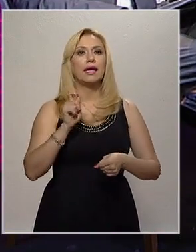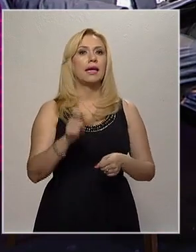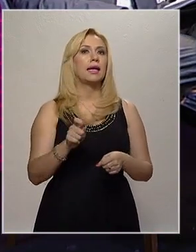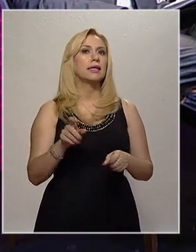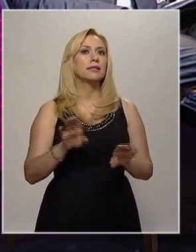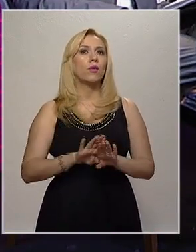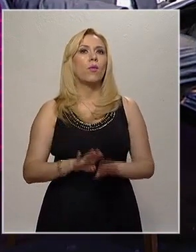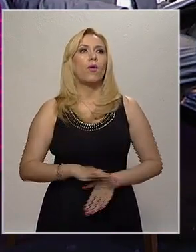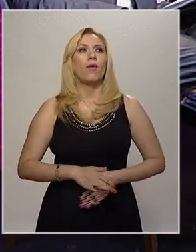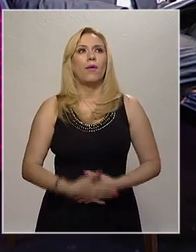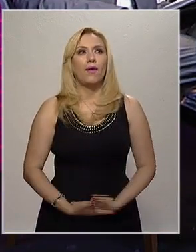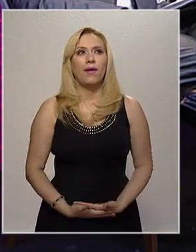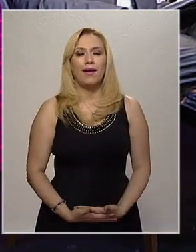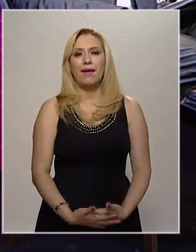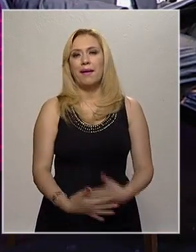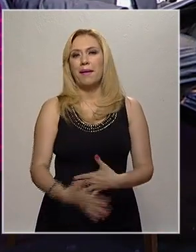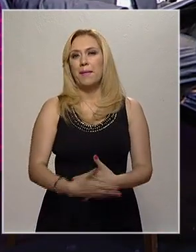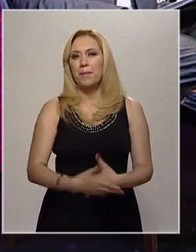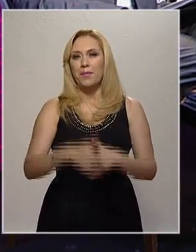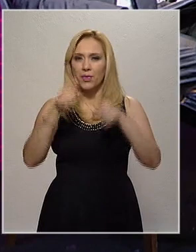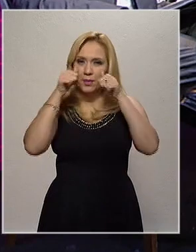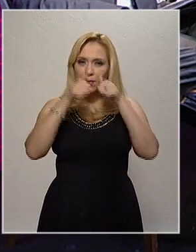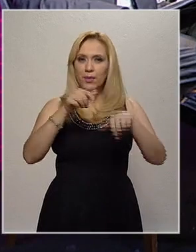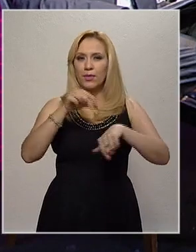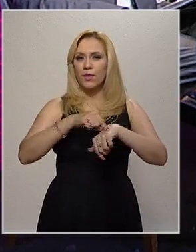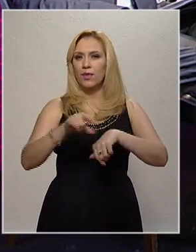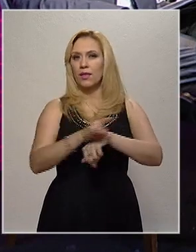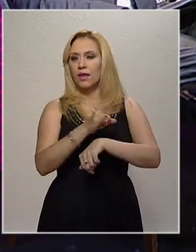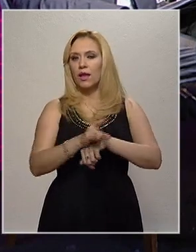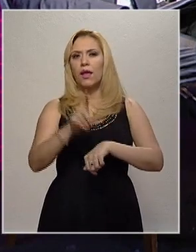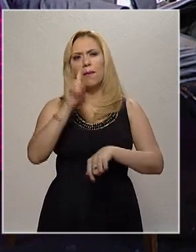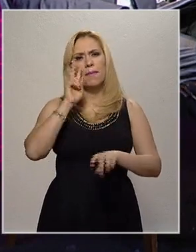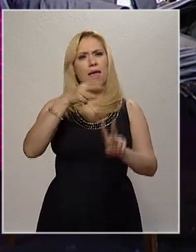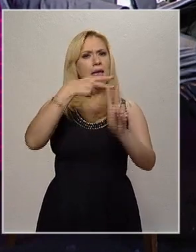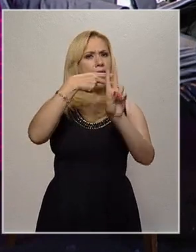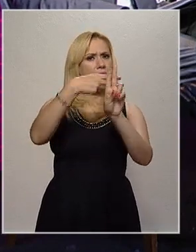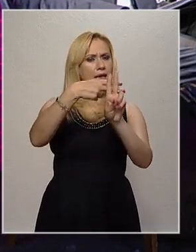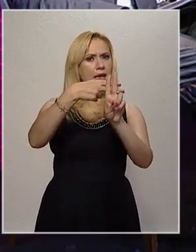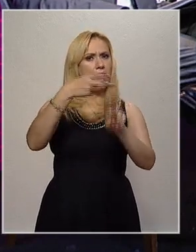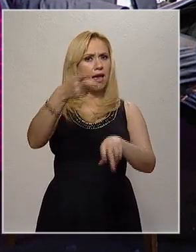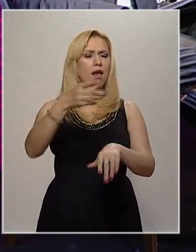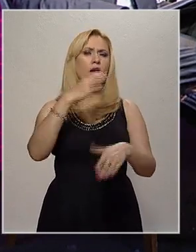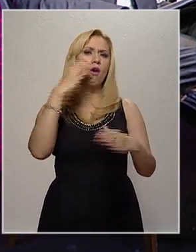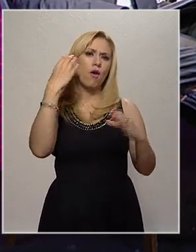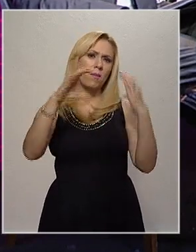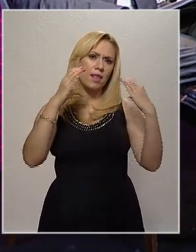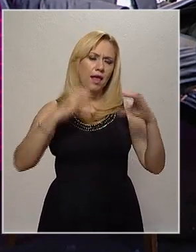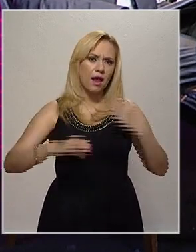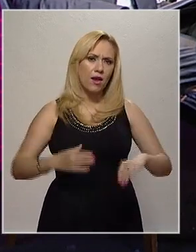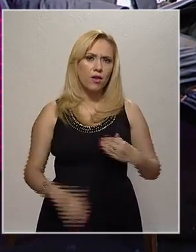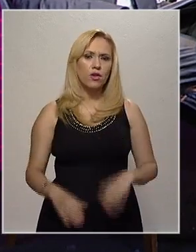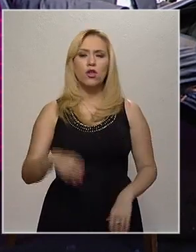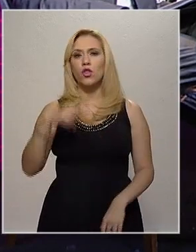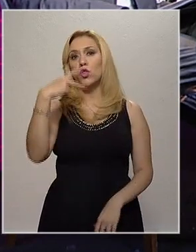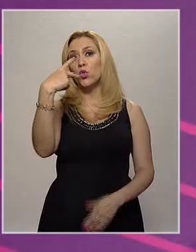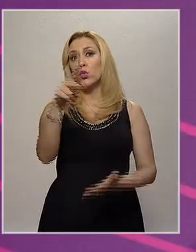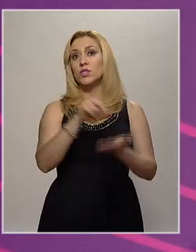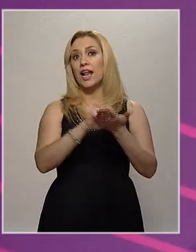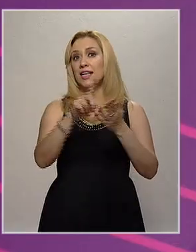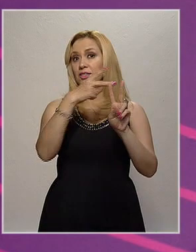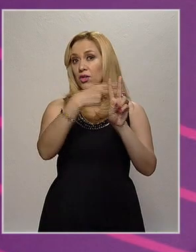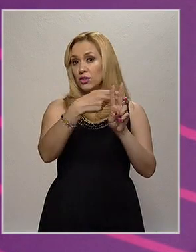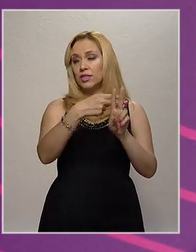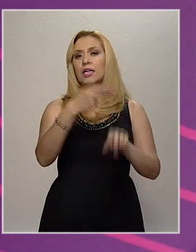y reproductiva. Recuerden seguirnos en el hashtag JusticiaTV, mandarnos sus comentarios a hashtag tus derechos